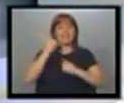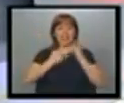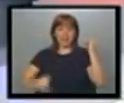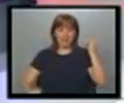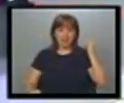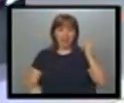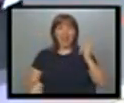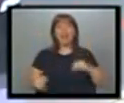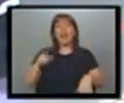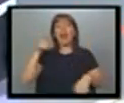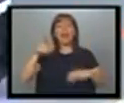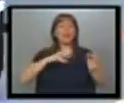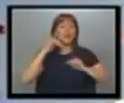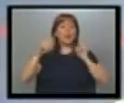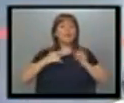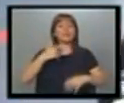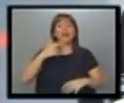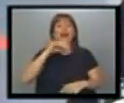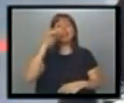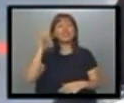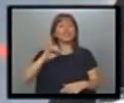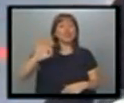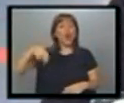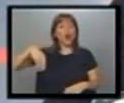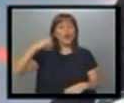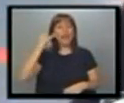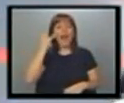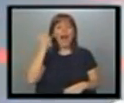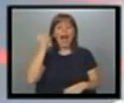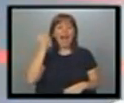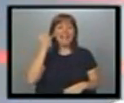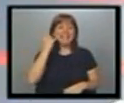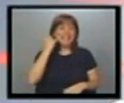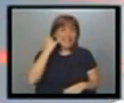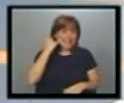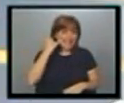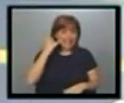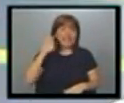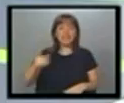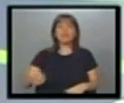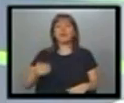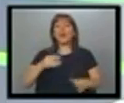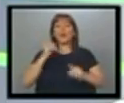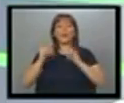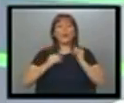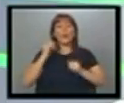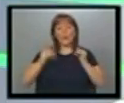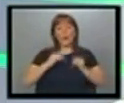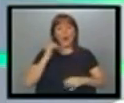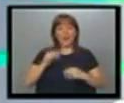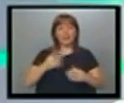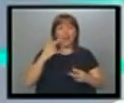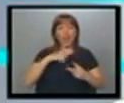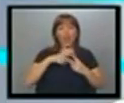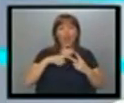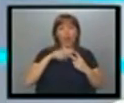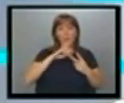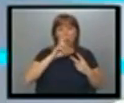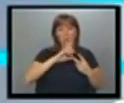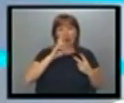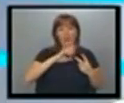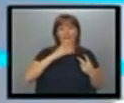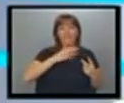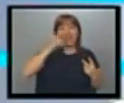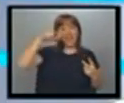gran expectativa, ¿no? Obviamente, en la previa, el lanzamiento de este programa de investigación, conducido por Silvia Fernández Barrio, que vuelve al canal, ¿no?